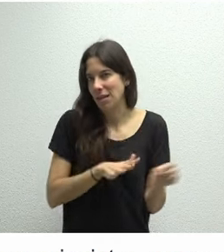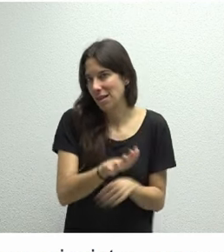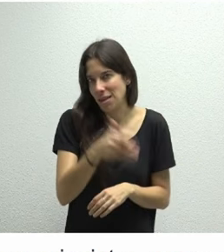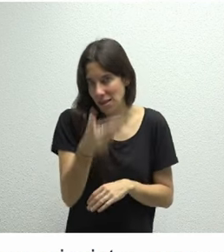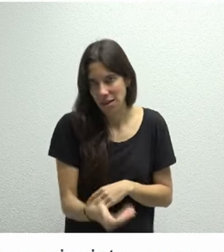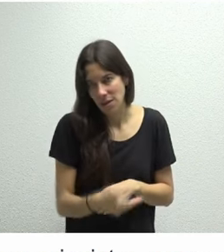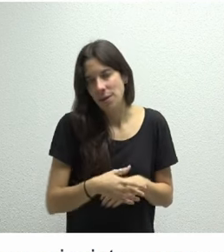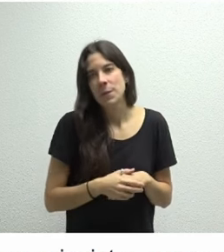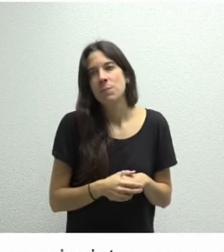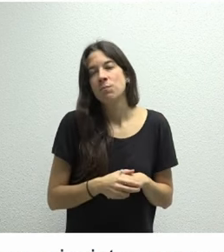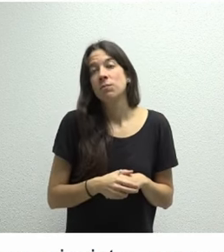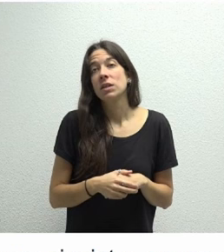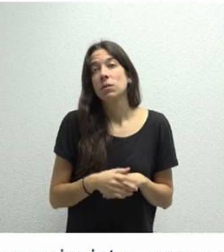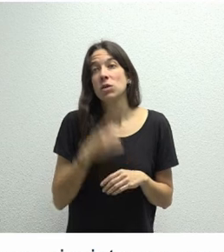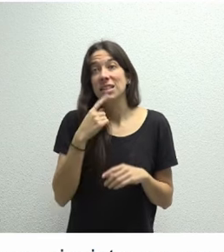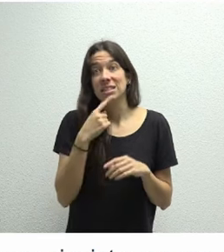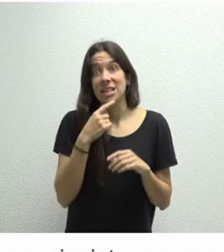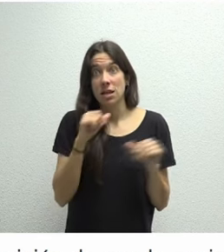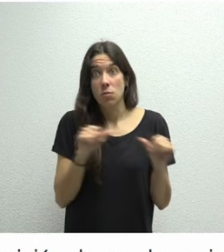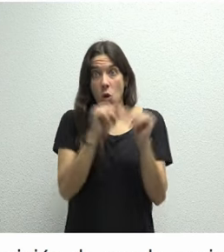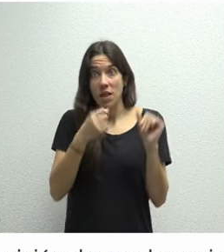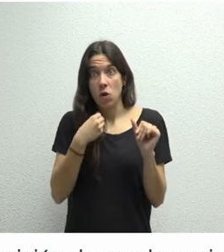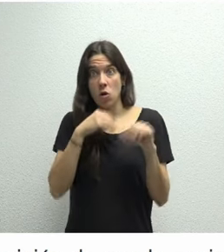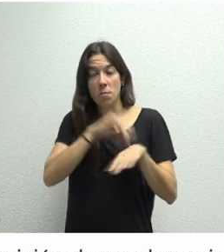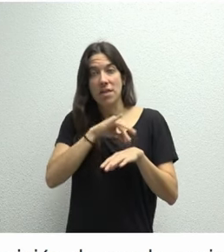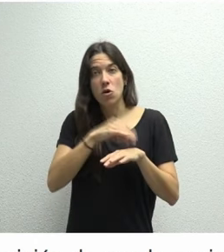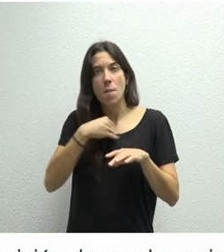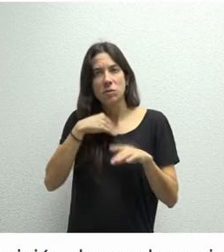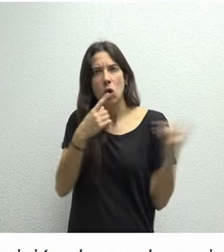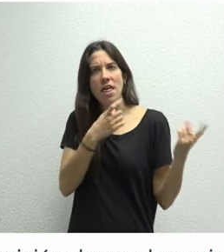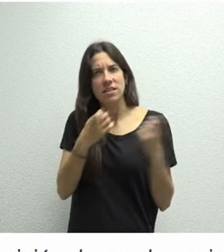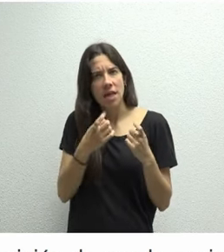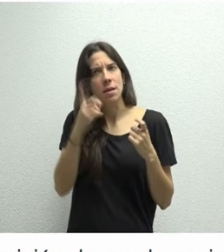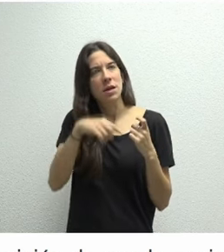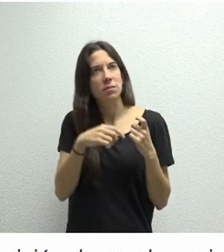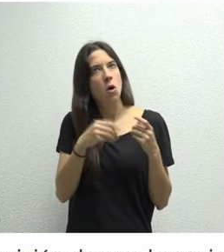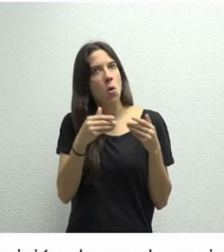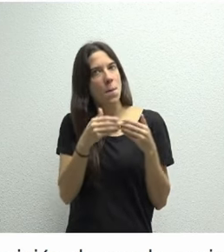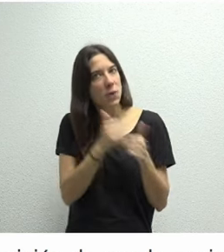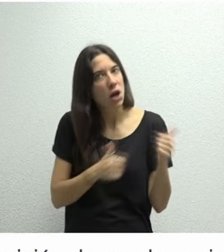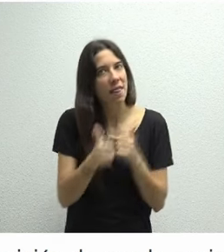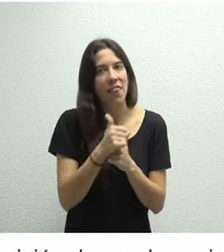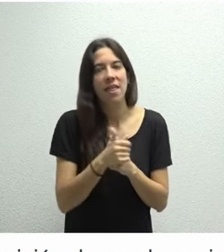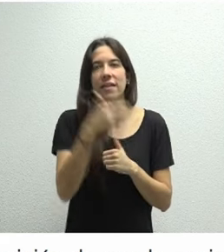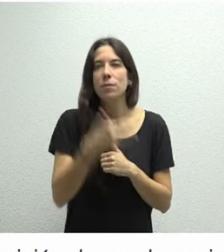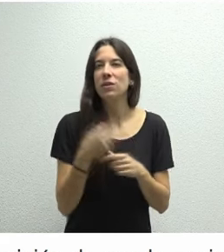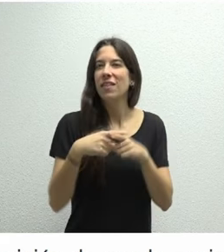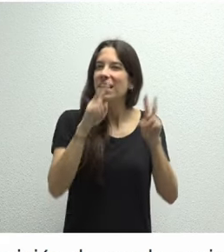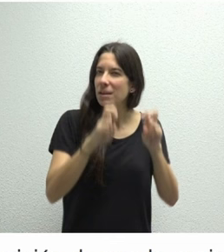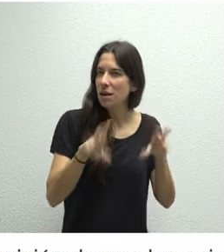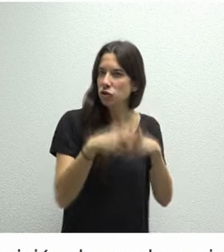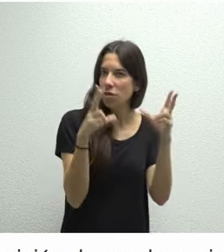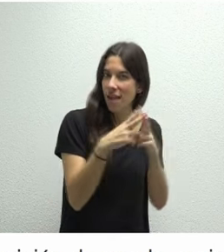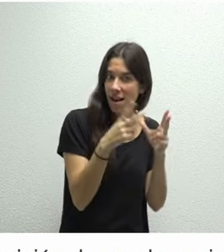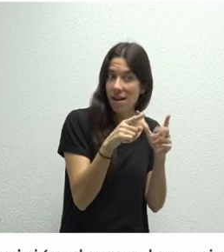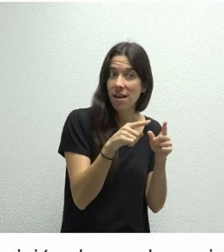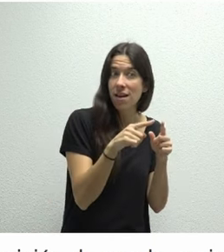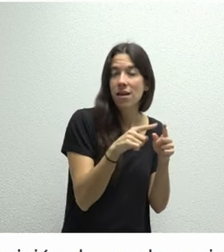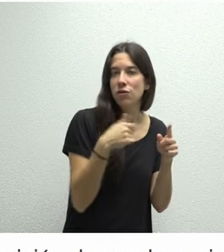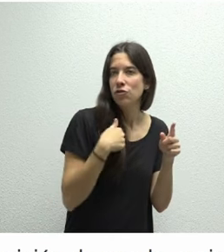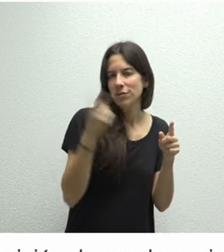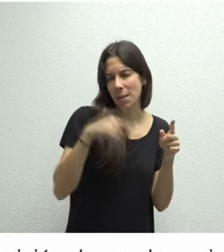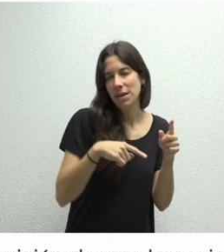modelo médico con esa necesidad y prioridad de de la importancia de lo social Pues soy